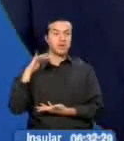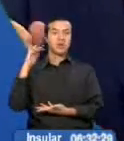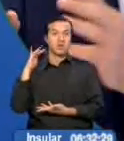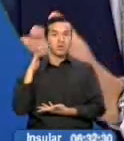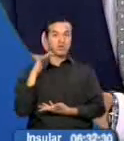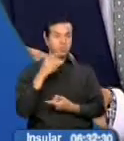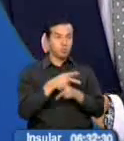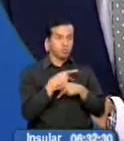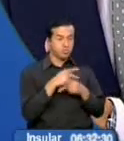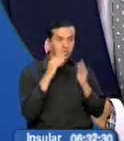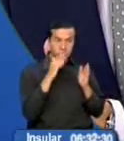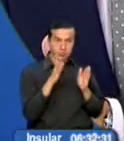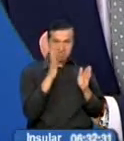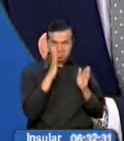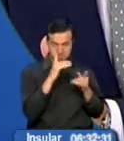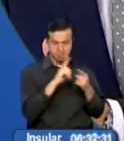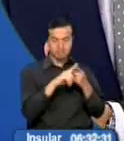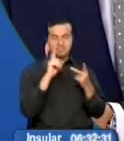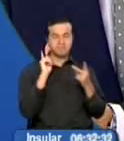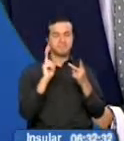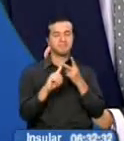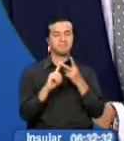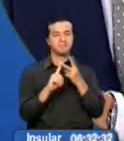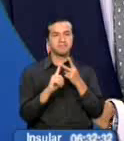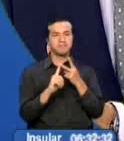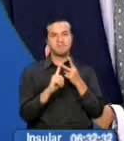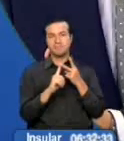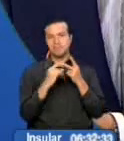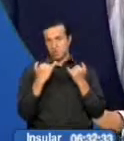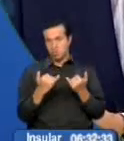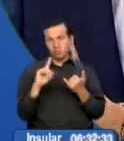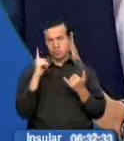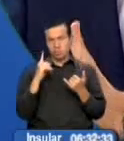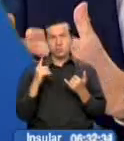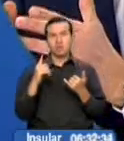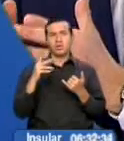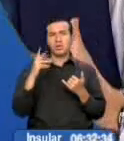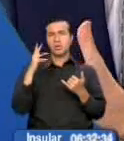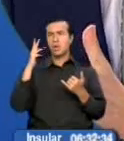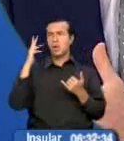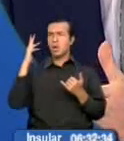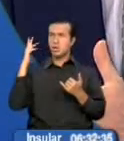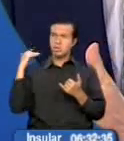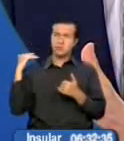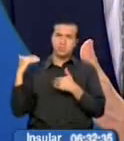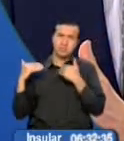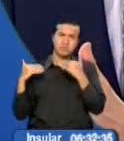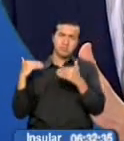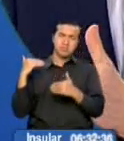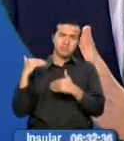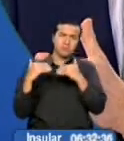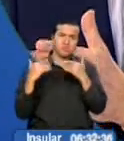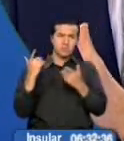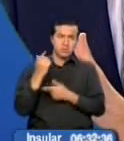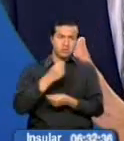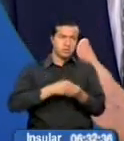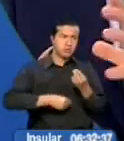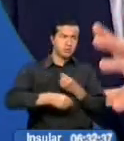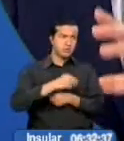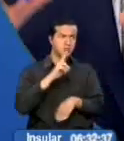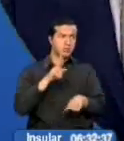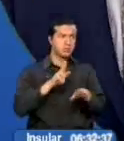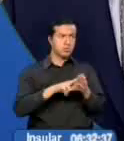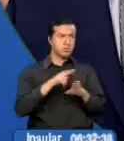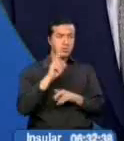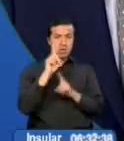capital de la producción, por un lado. Y por otro lado, no de ahora, sino de forma sistemática, la inversión nacional en